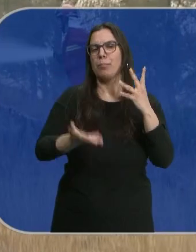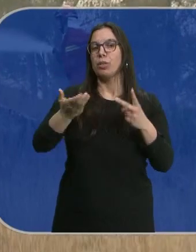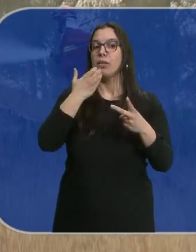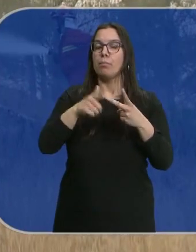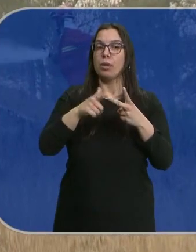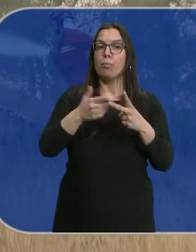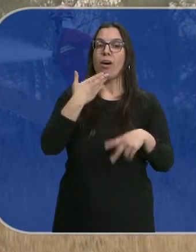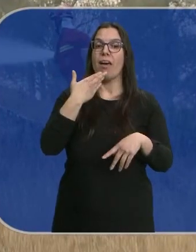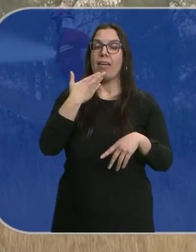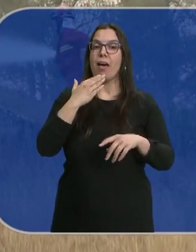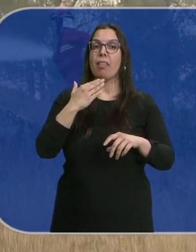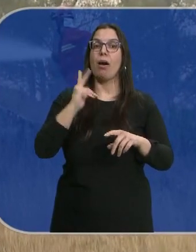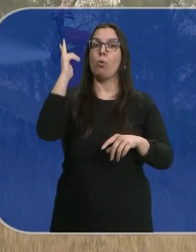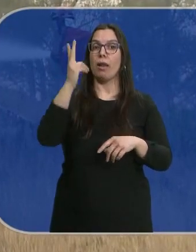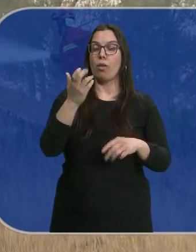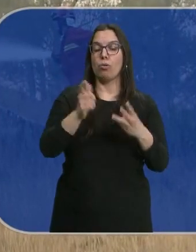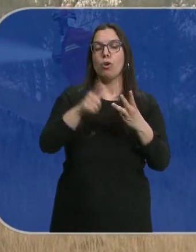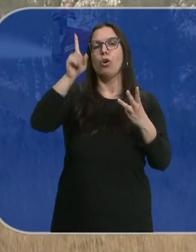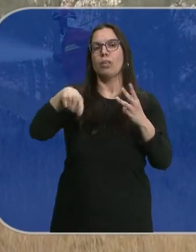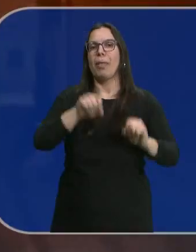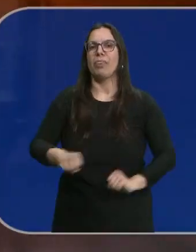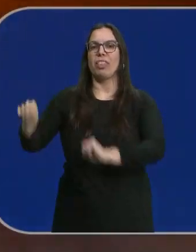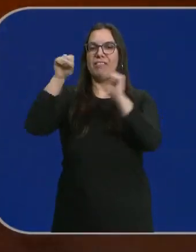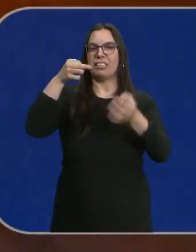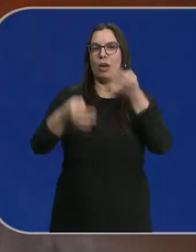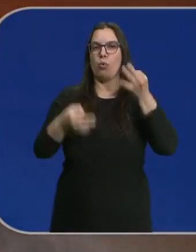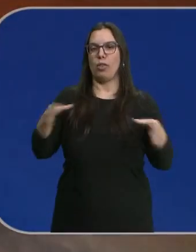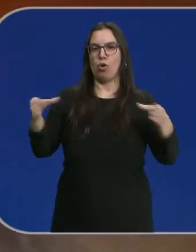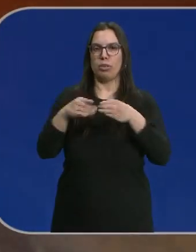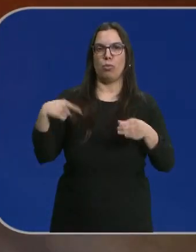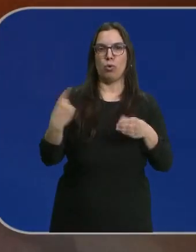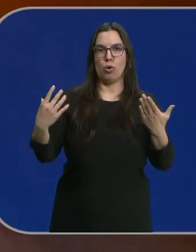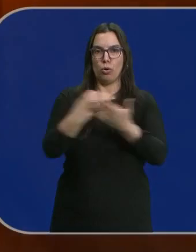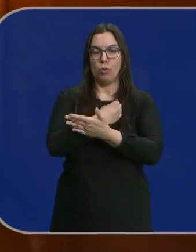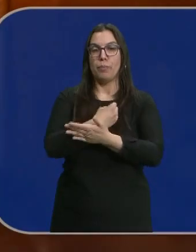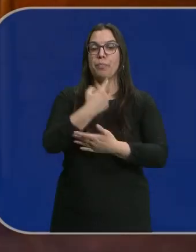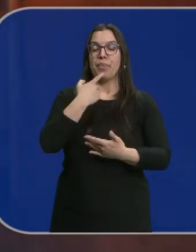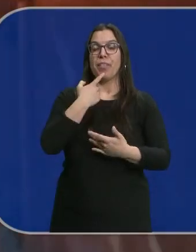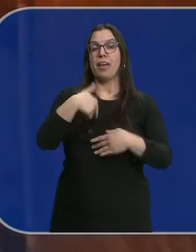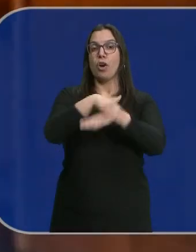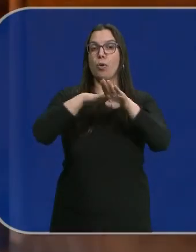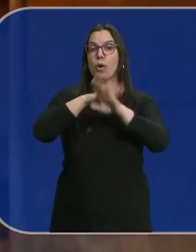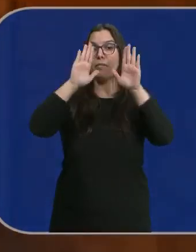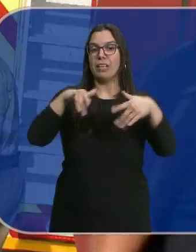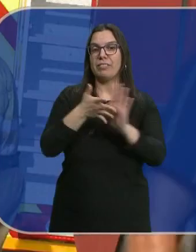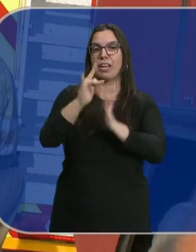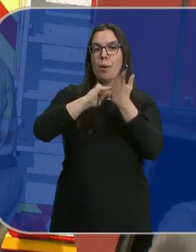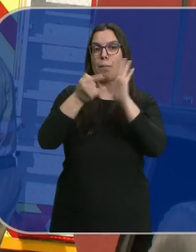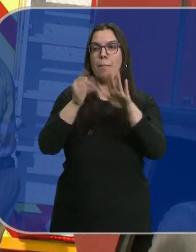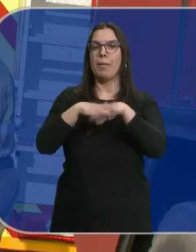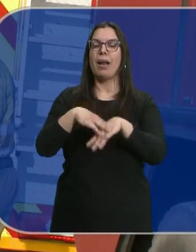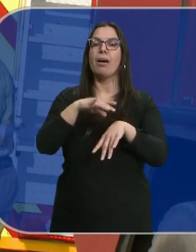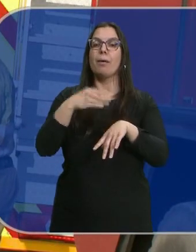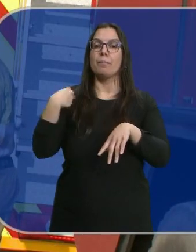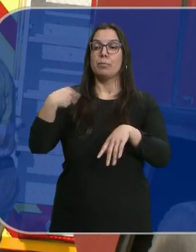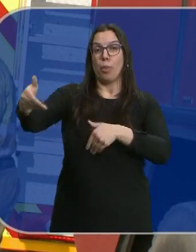como la edad a la que pueden acceder a la jubilación o la defensa jurídica de todo el colectivo. En total, dicen desde el Gobierno, un plan que trata de satisfacer